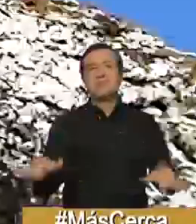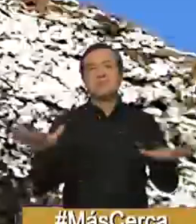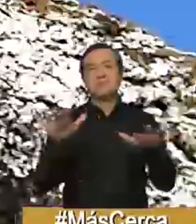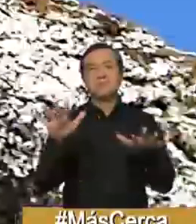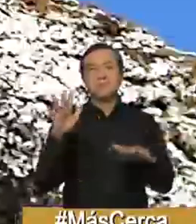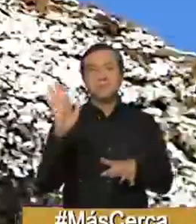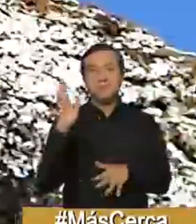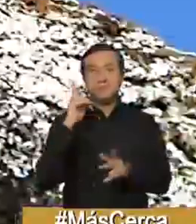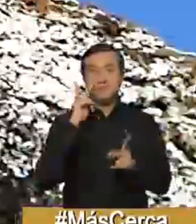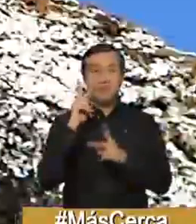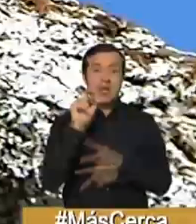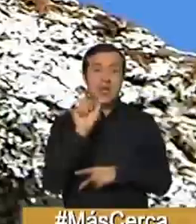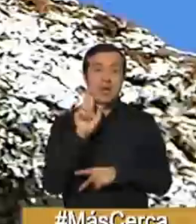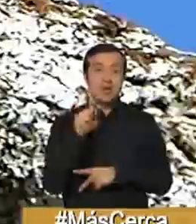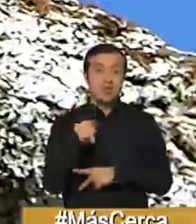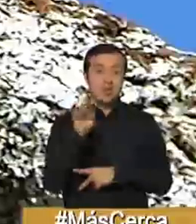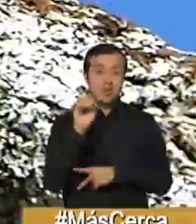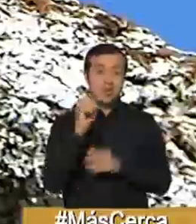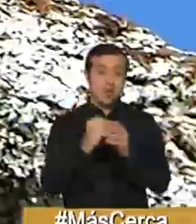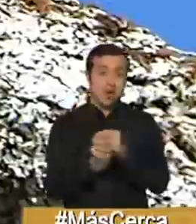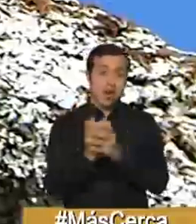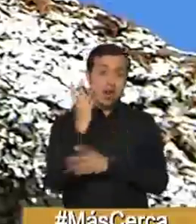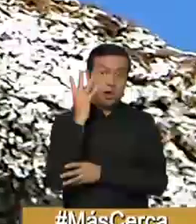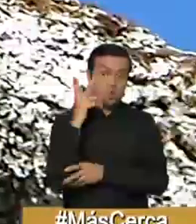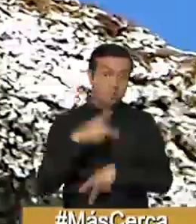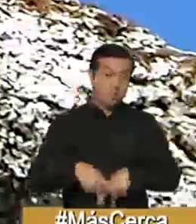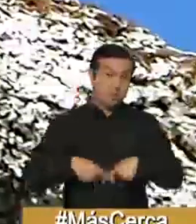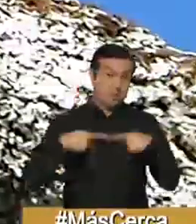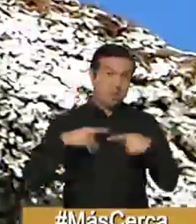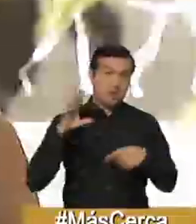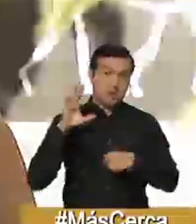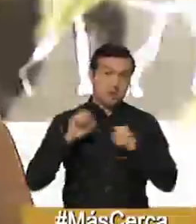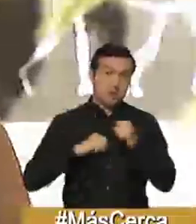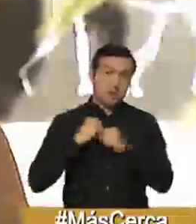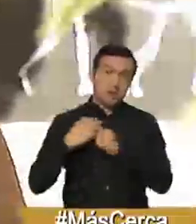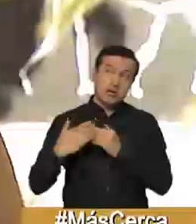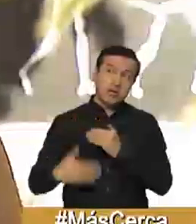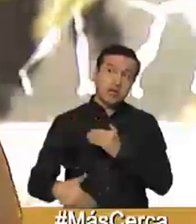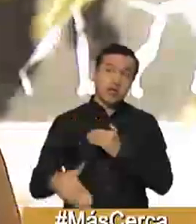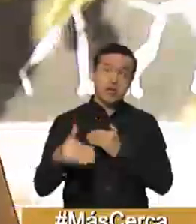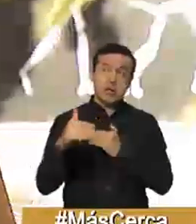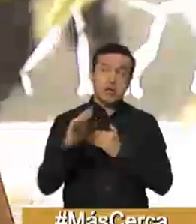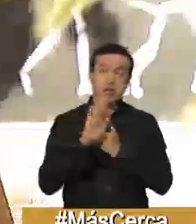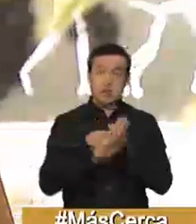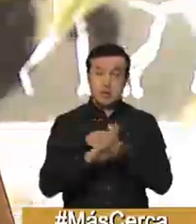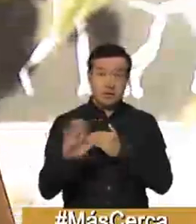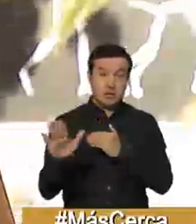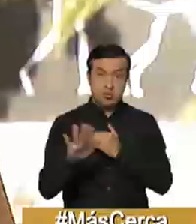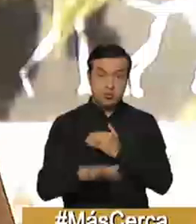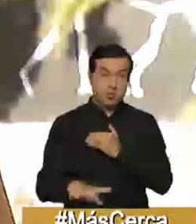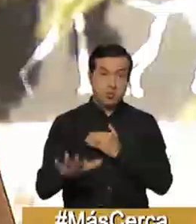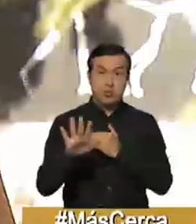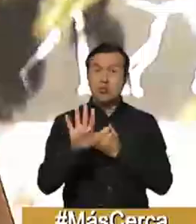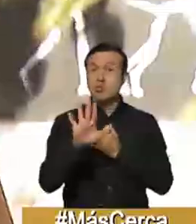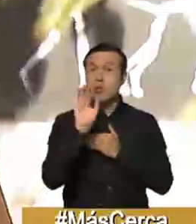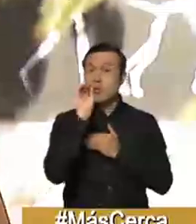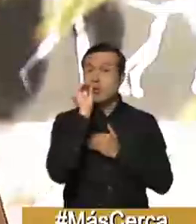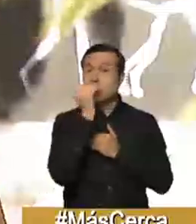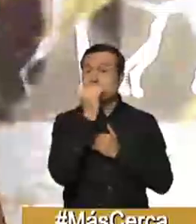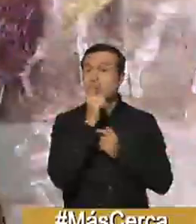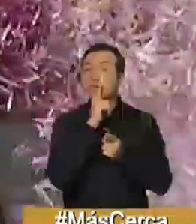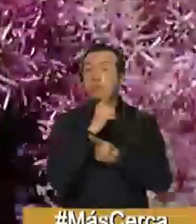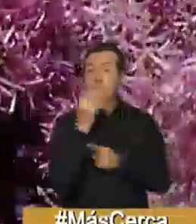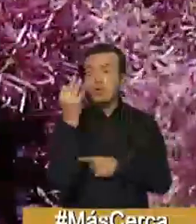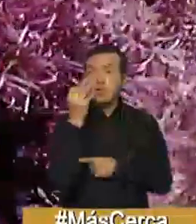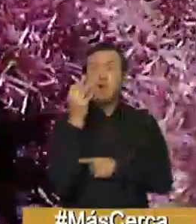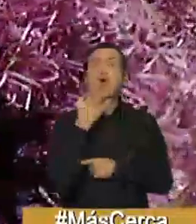andinos. Los arupos son árboles que pueden llegar a vivir hasta 50 años. Morfológicamente, en el tipo de flor tenemos el típico